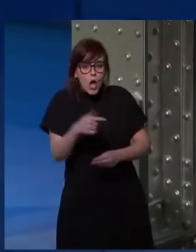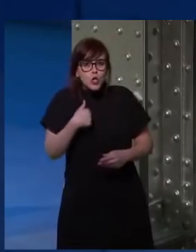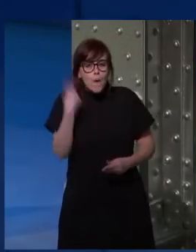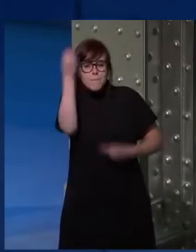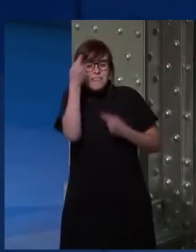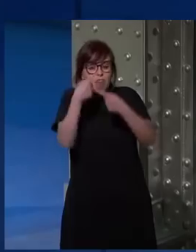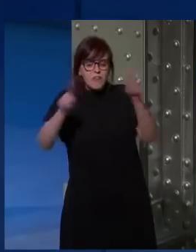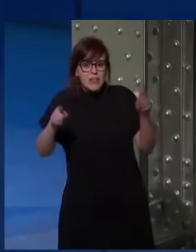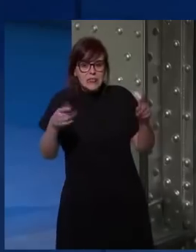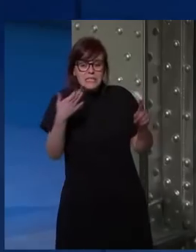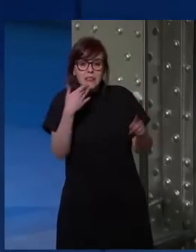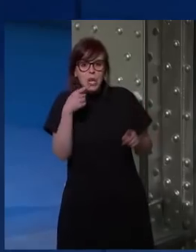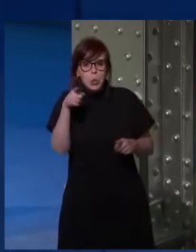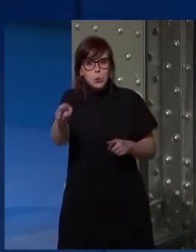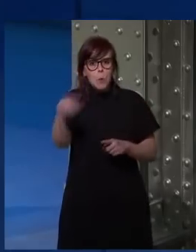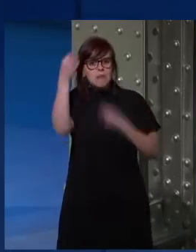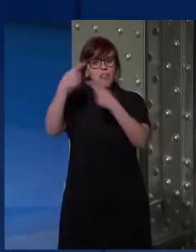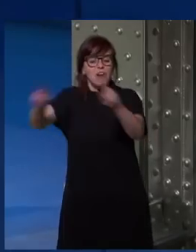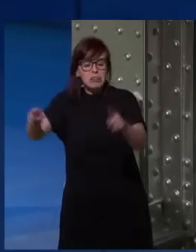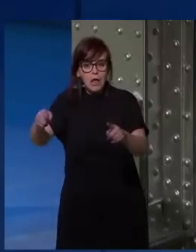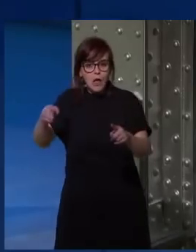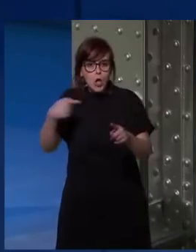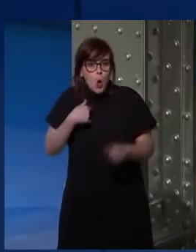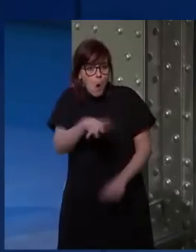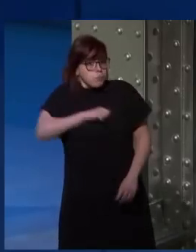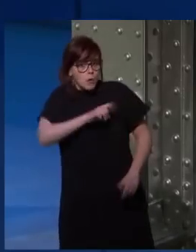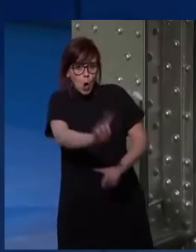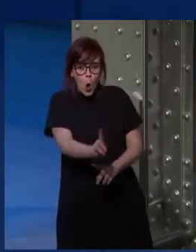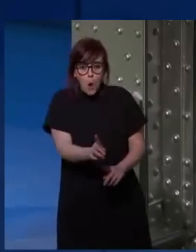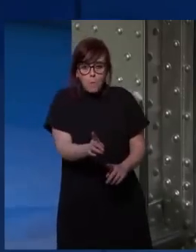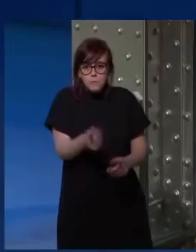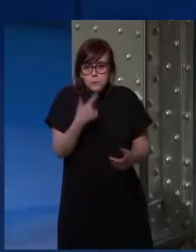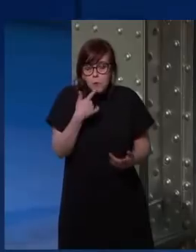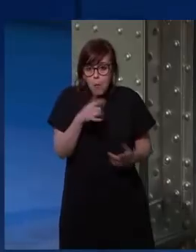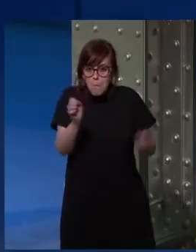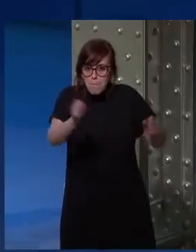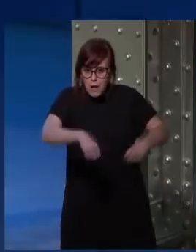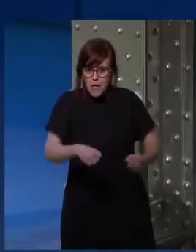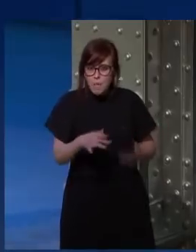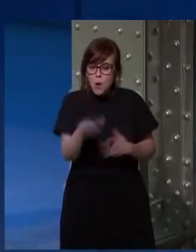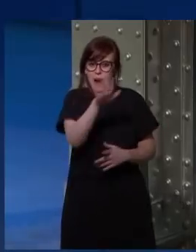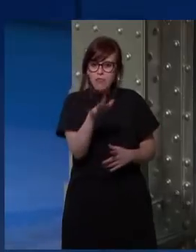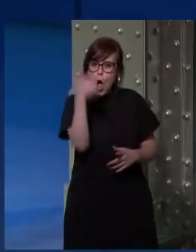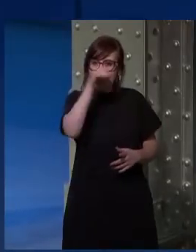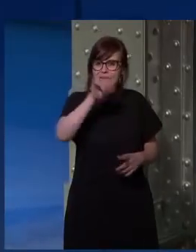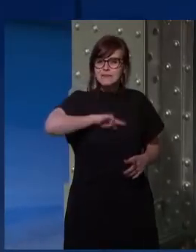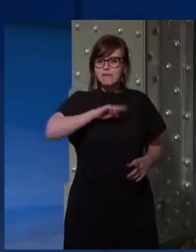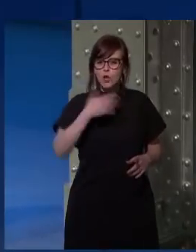pensando, ni nada. Entonces, pues a lo mejor habrá que preguntarse, ¿no? ¿Por qué esos hombres que creen que vamos contra